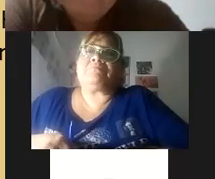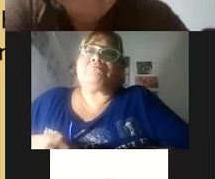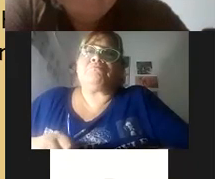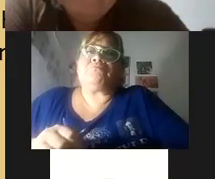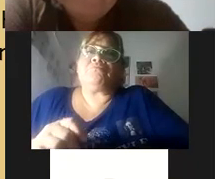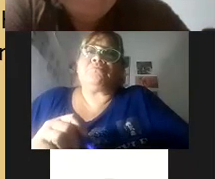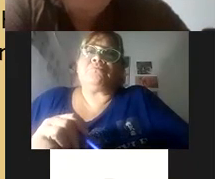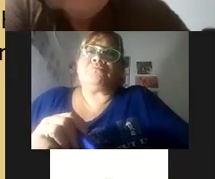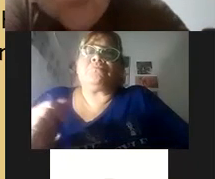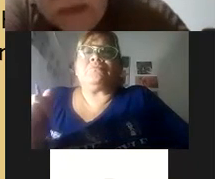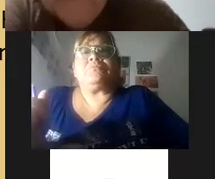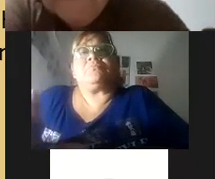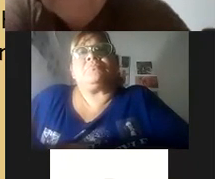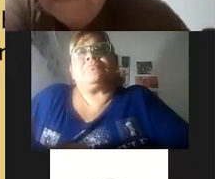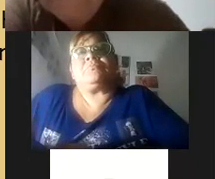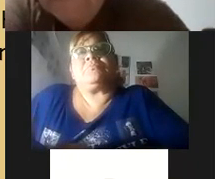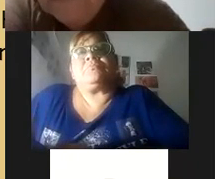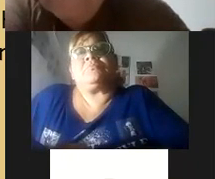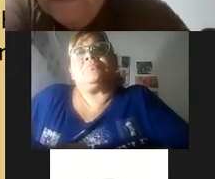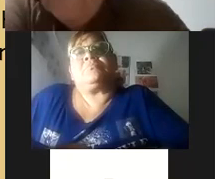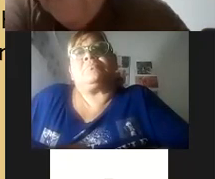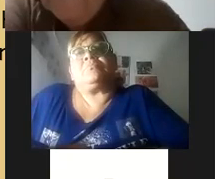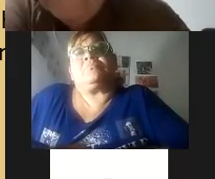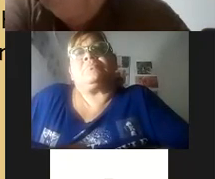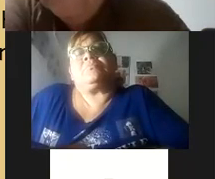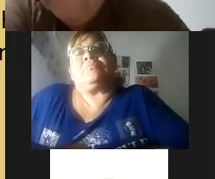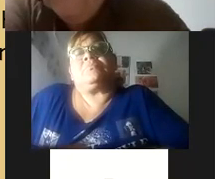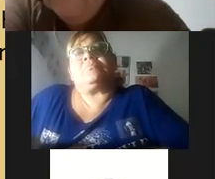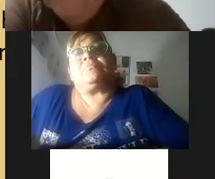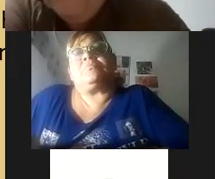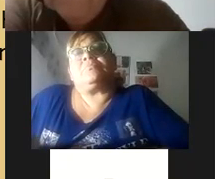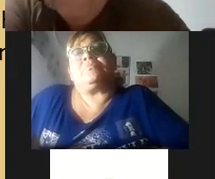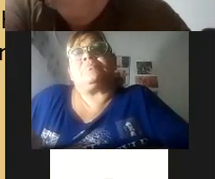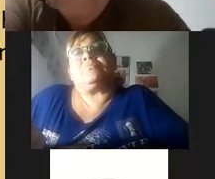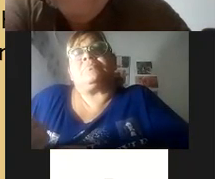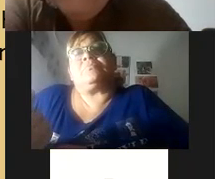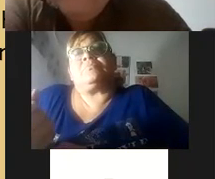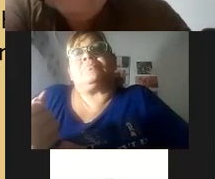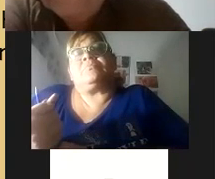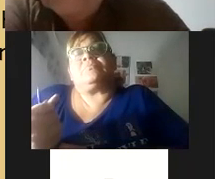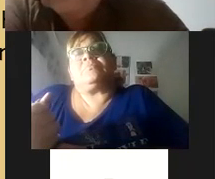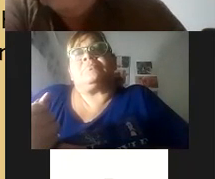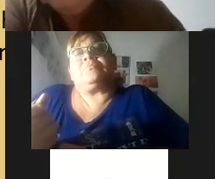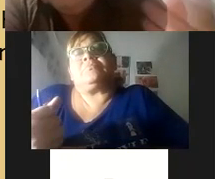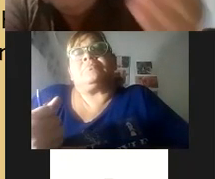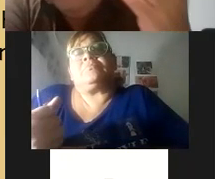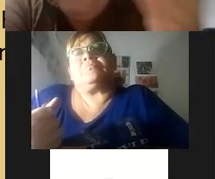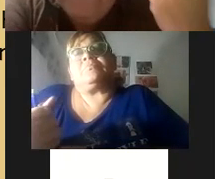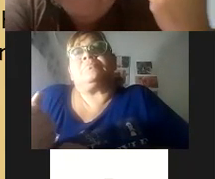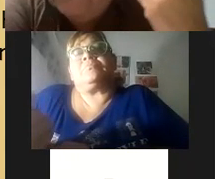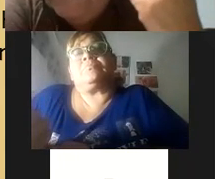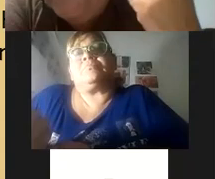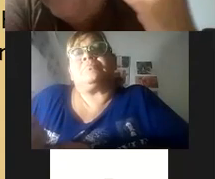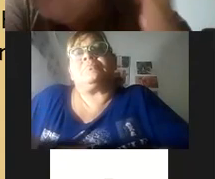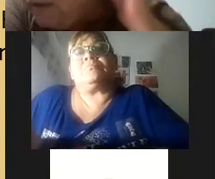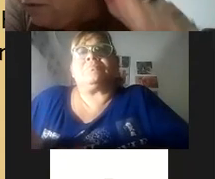Energía puede ser. Sí, es muy probable que sí. Muy bien. Sirve tanto de